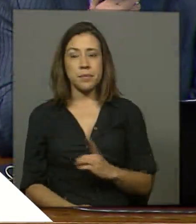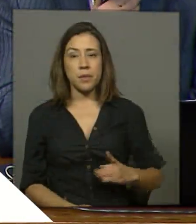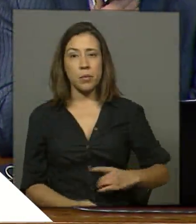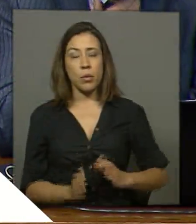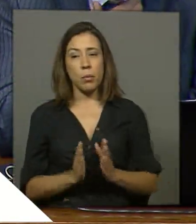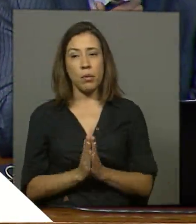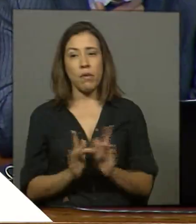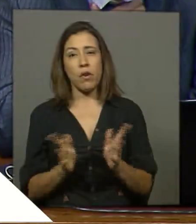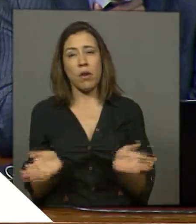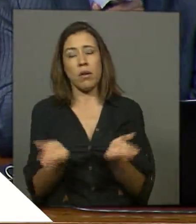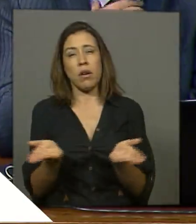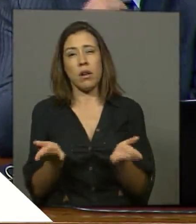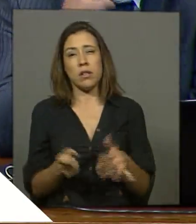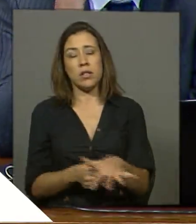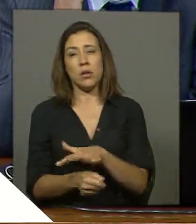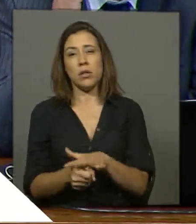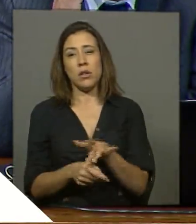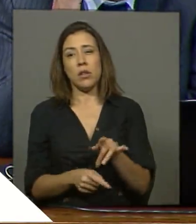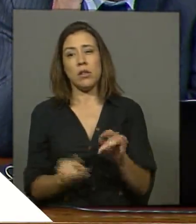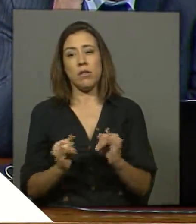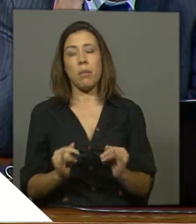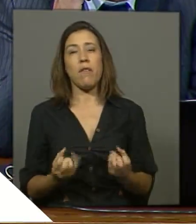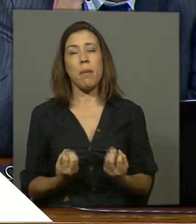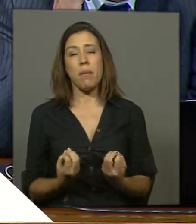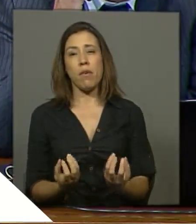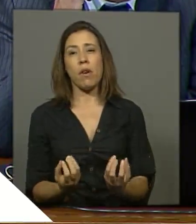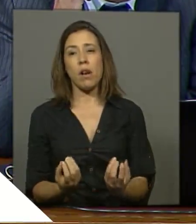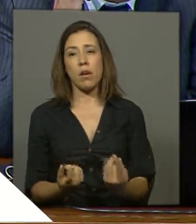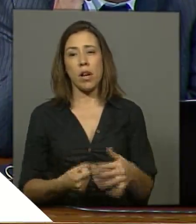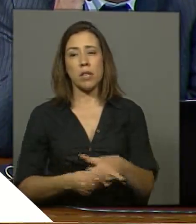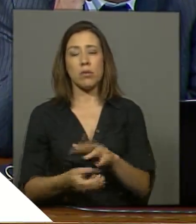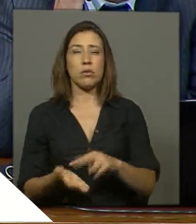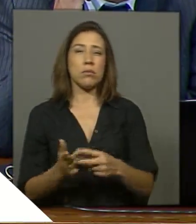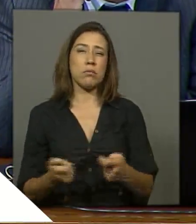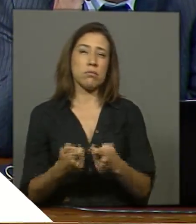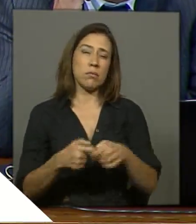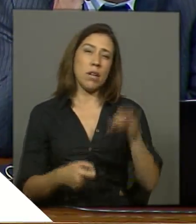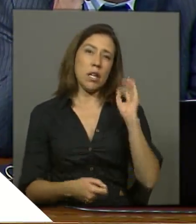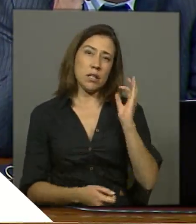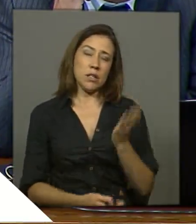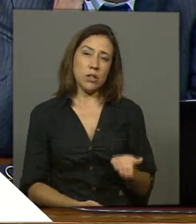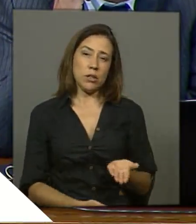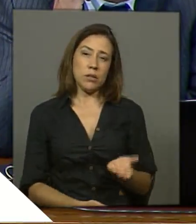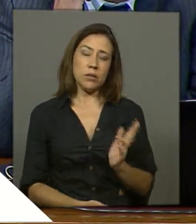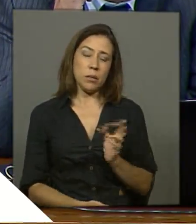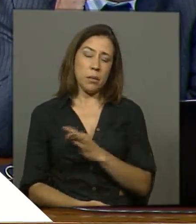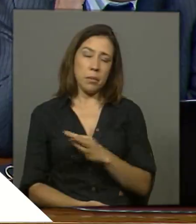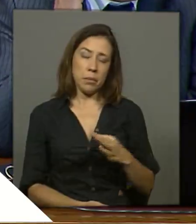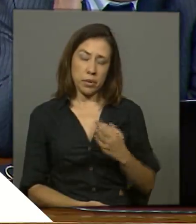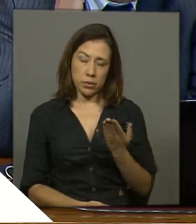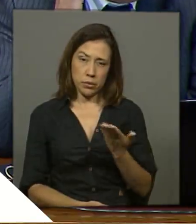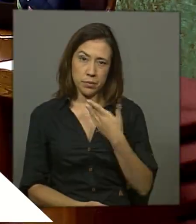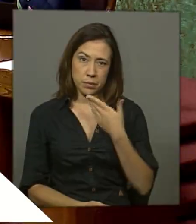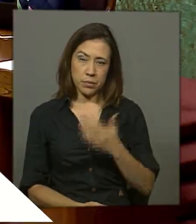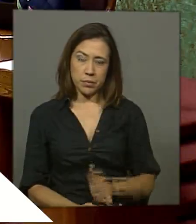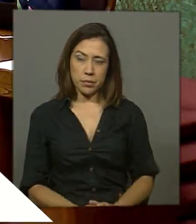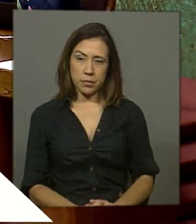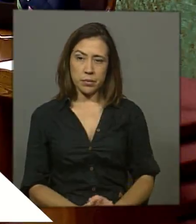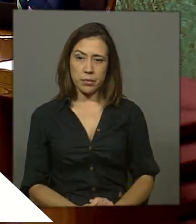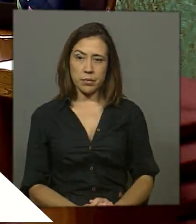que no alentemos situaciones de esta naturaleza porque vamos a generar una situación conflictiva en la sesión señor ministro Le ofrezco la